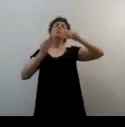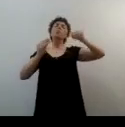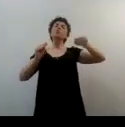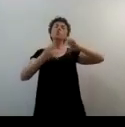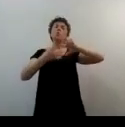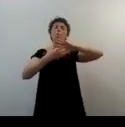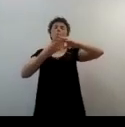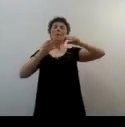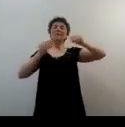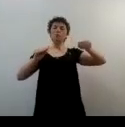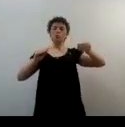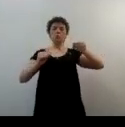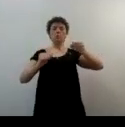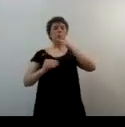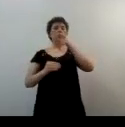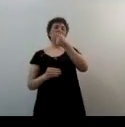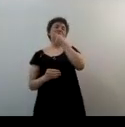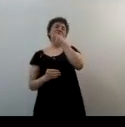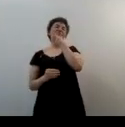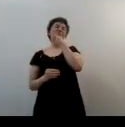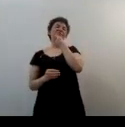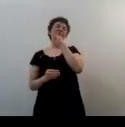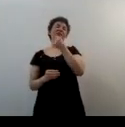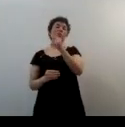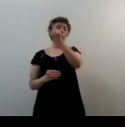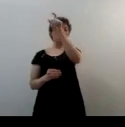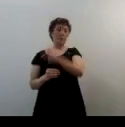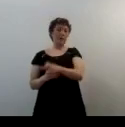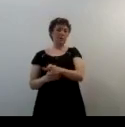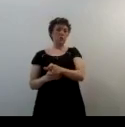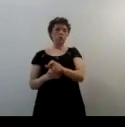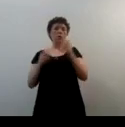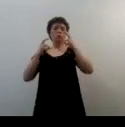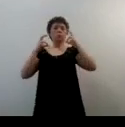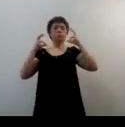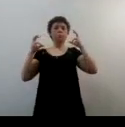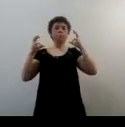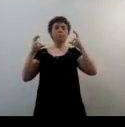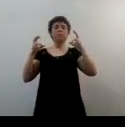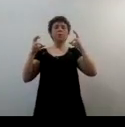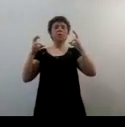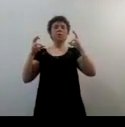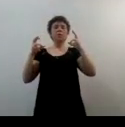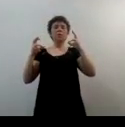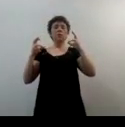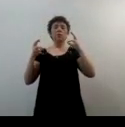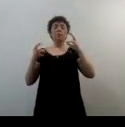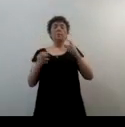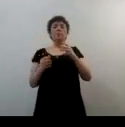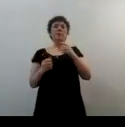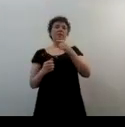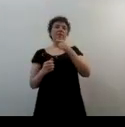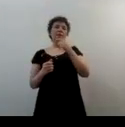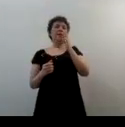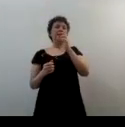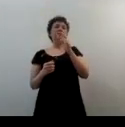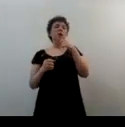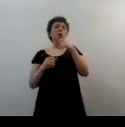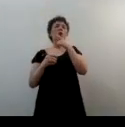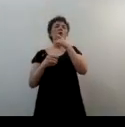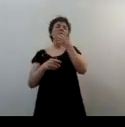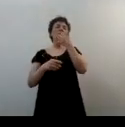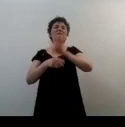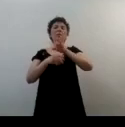y es que es muy fácil que una persona tenga un sobrepeso, una obesidad. De hecho, es una epidemia. O sea, hablando ahora